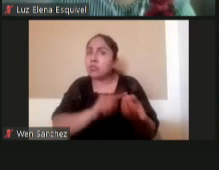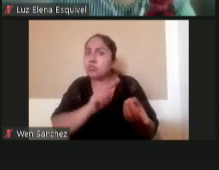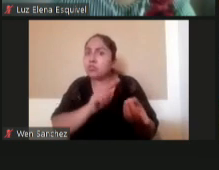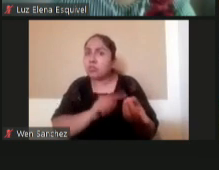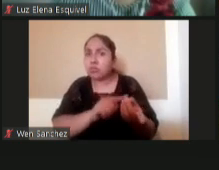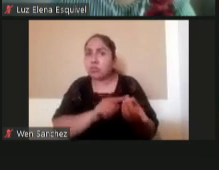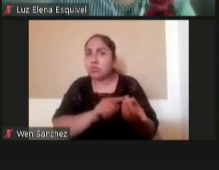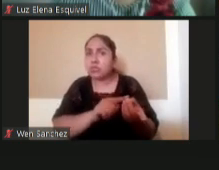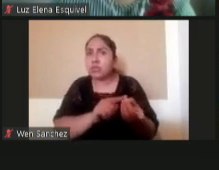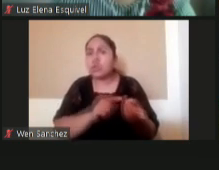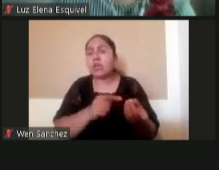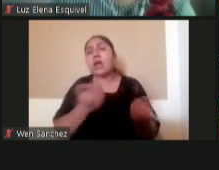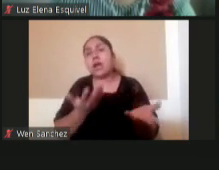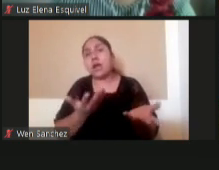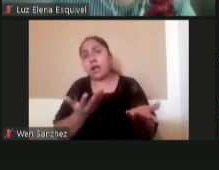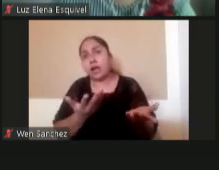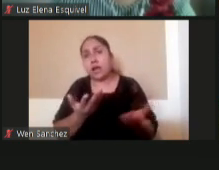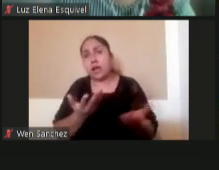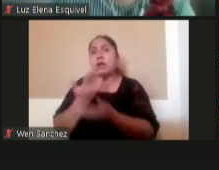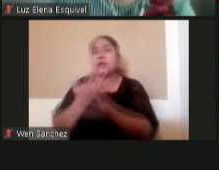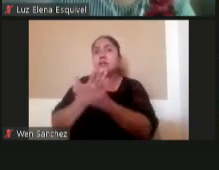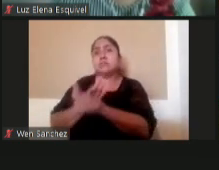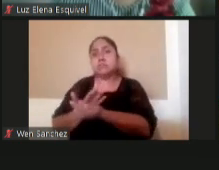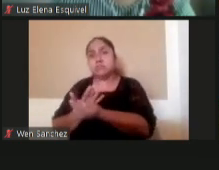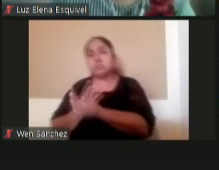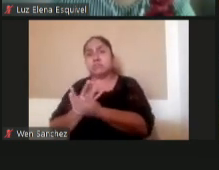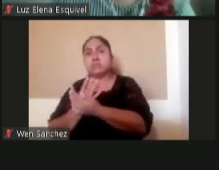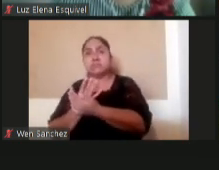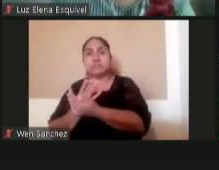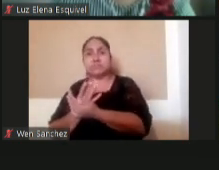correspondiente. Entonces, hay una pérdida de tiempo tremenda,